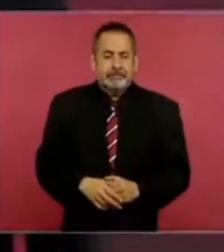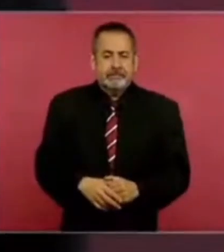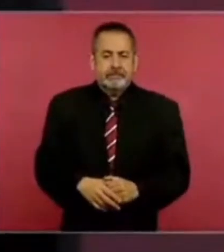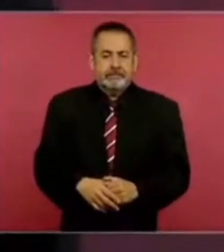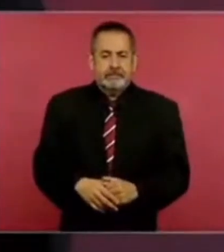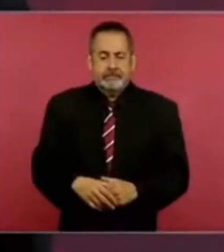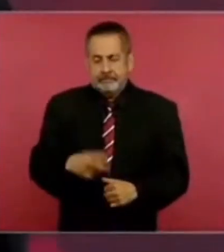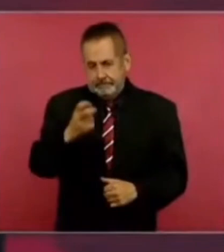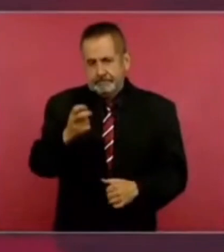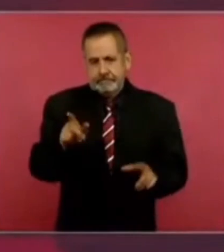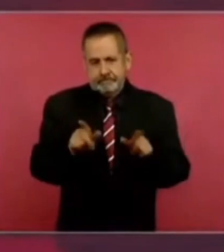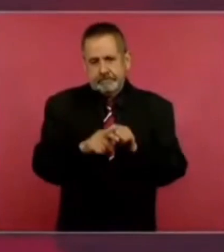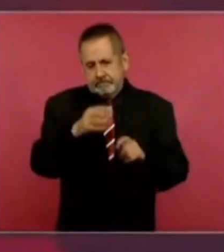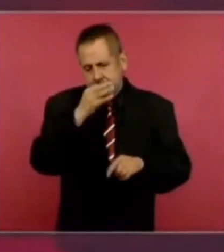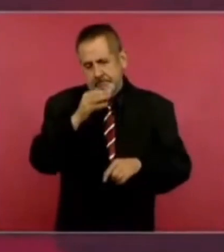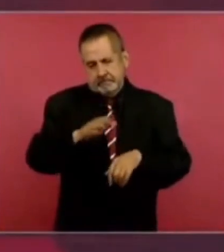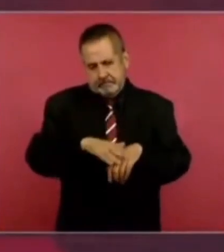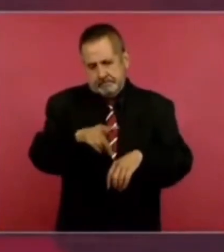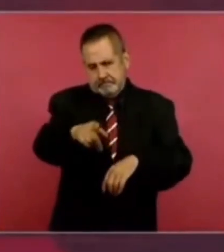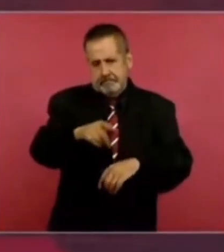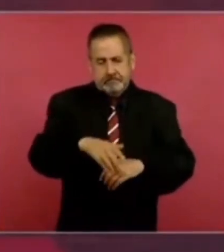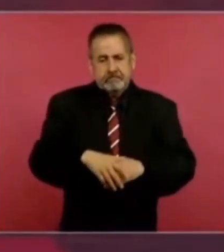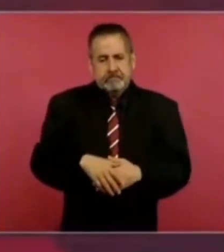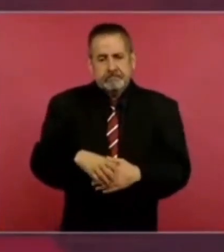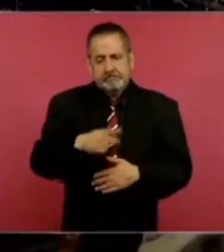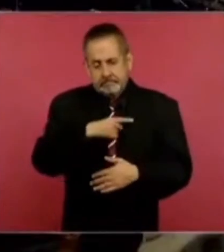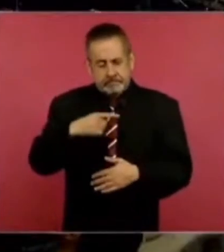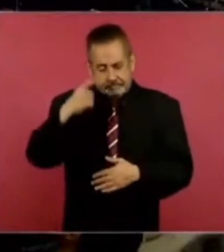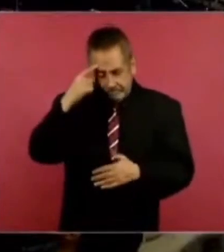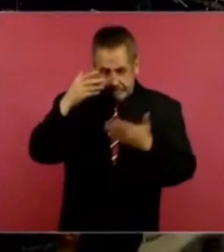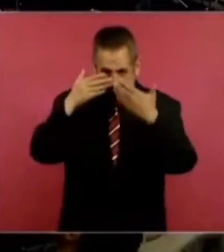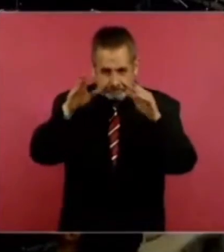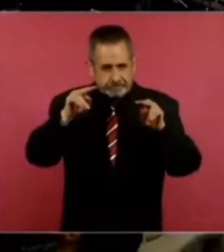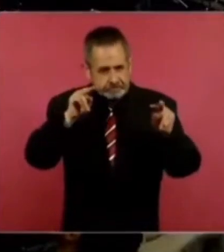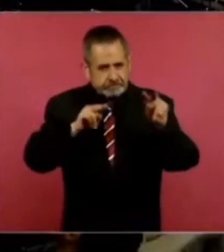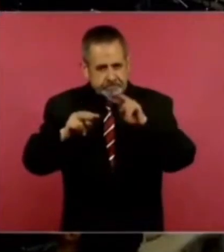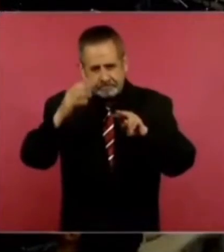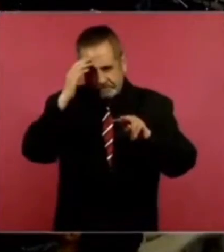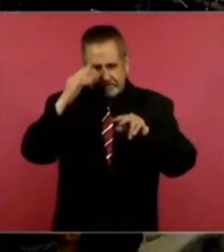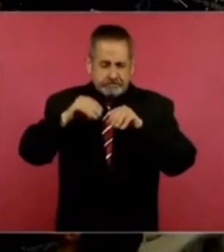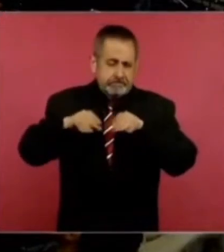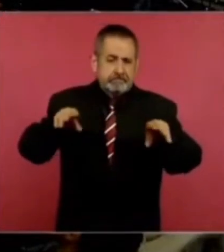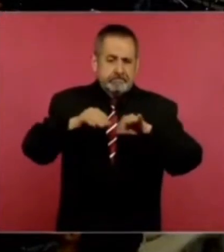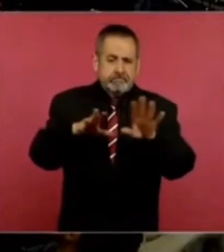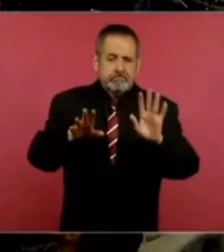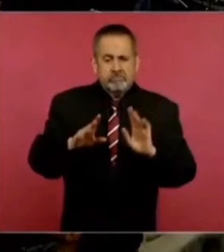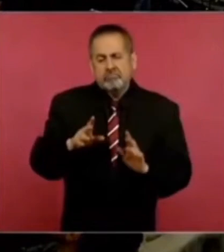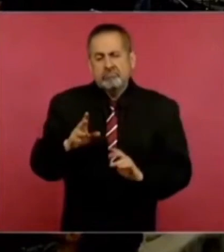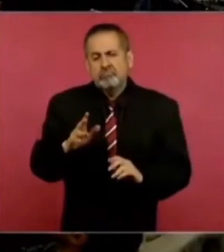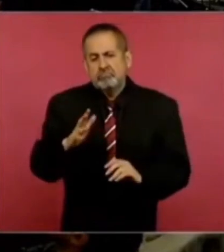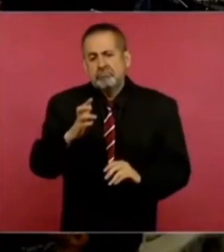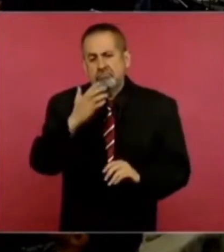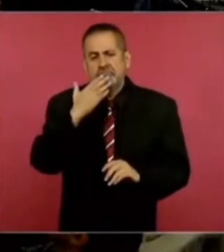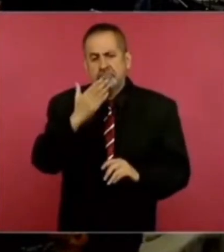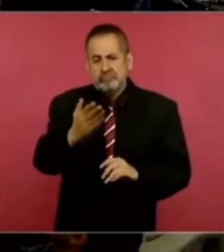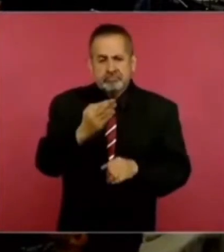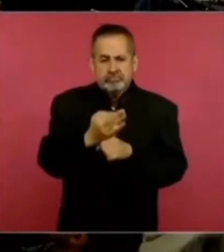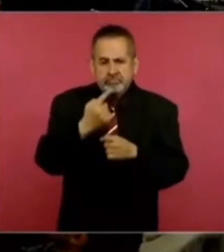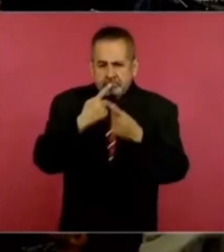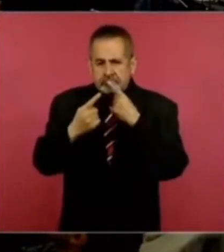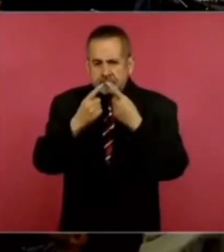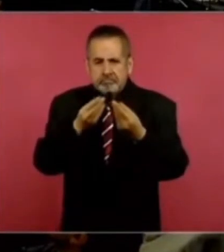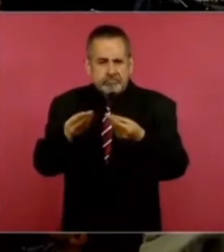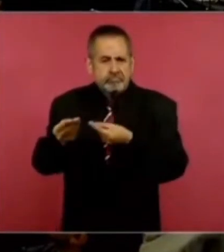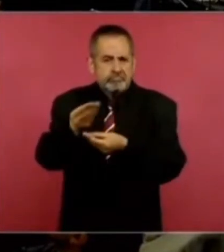Esto es lo que se tiene que ir viendo, ¿no? Por eso es muy bueno este debate.